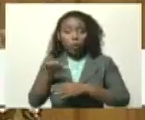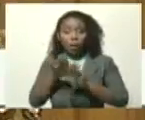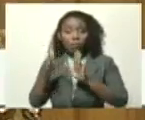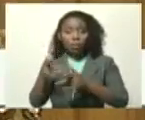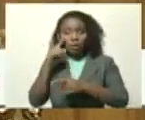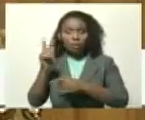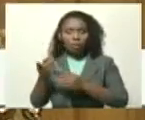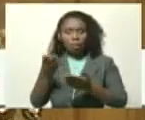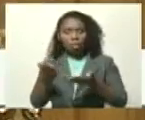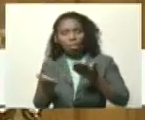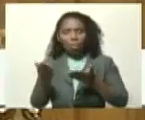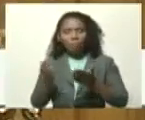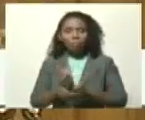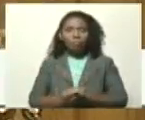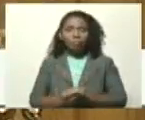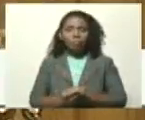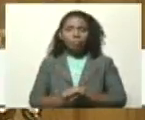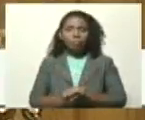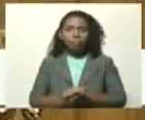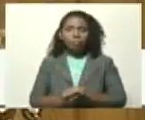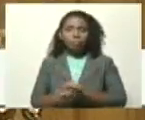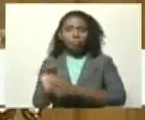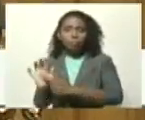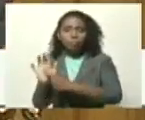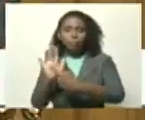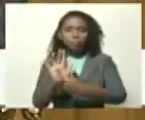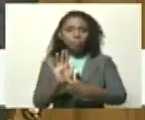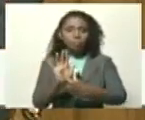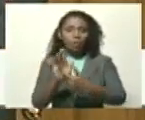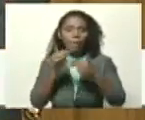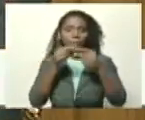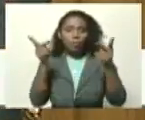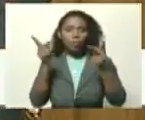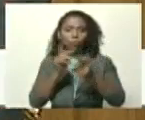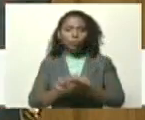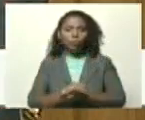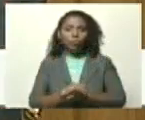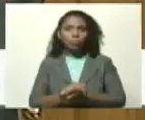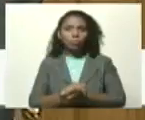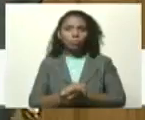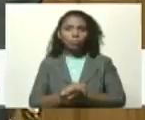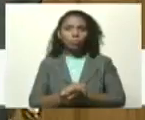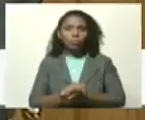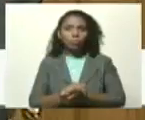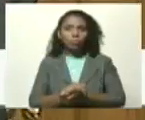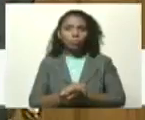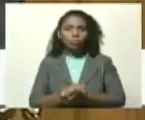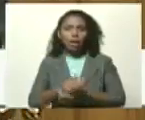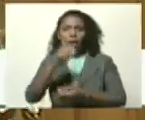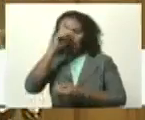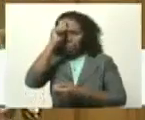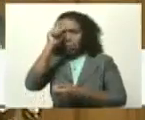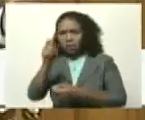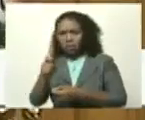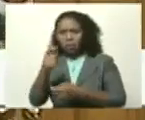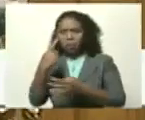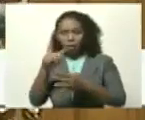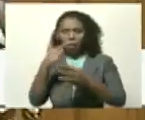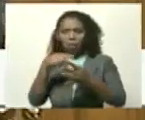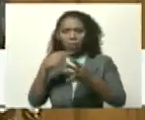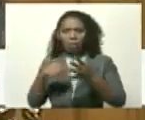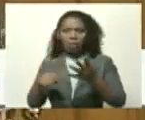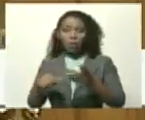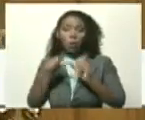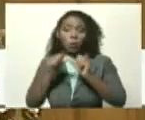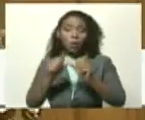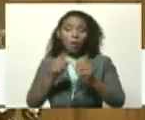estaba desnivelada. Sacan el modelo de tweet y lo publican y lo redactan. Reconocemos, etcétera. Y me imagino que